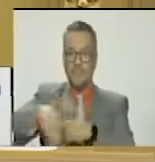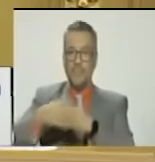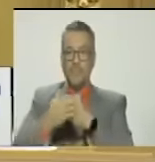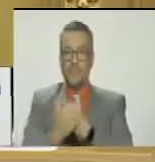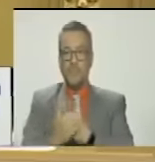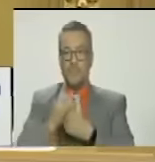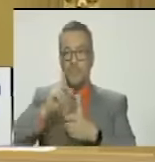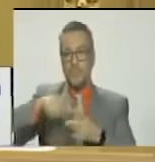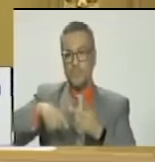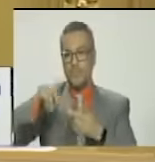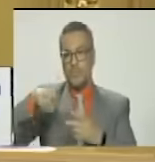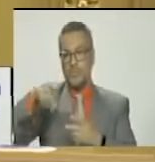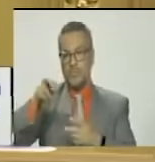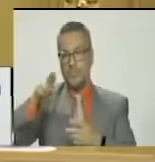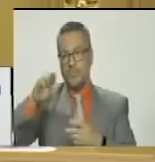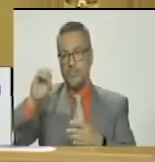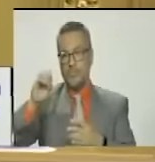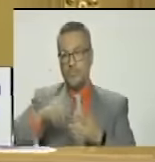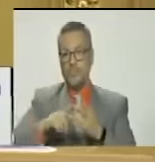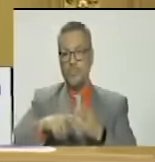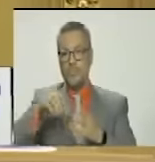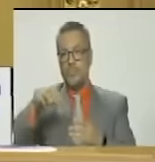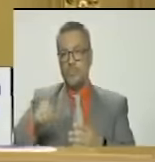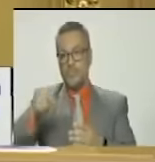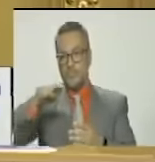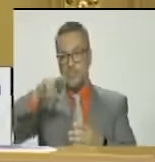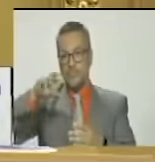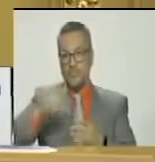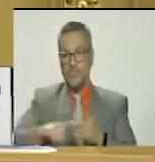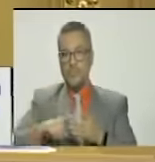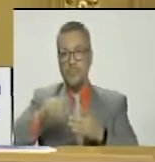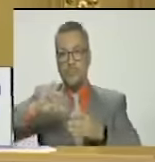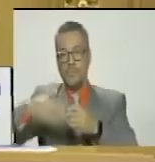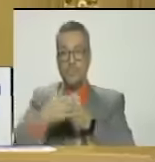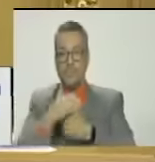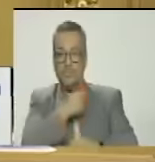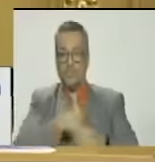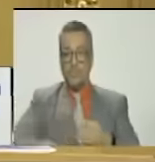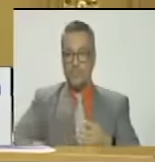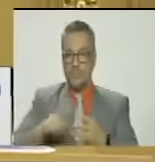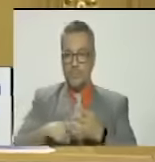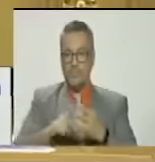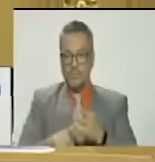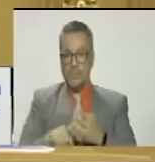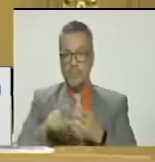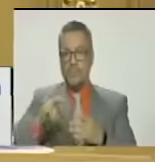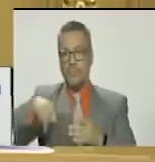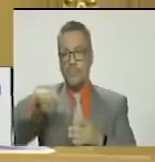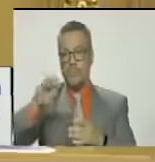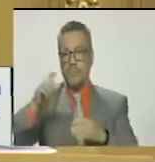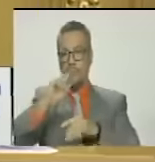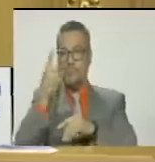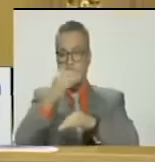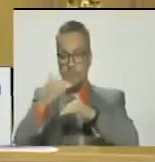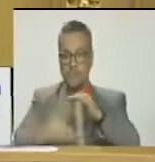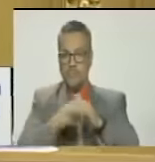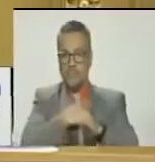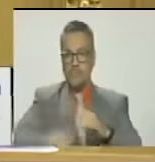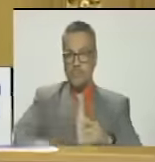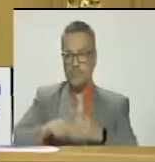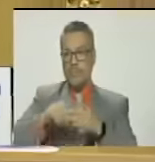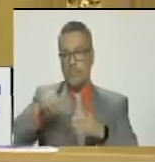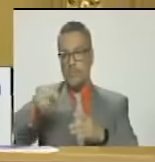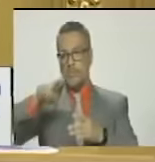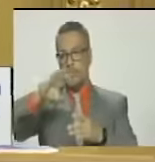donde está Pedro Infante y América Pérez, Jorge Rodríguez, presidente, Pedro Infante, primer vicepresidente,